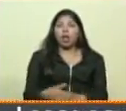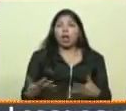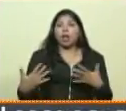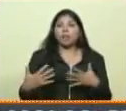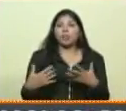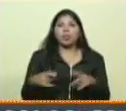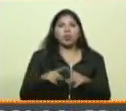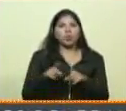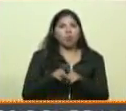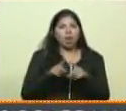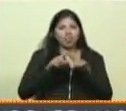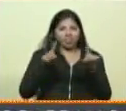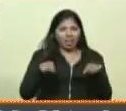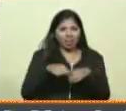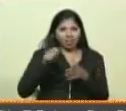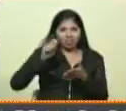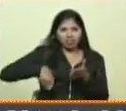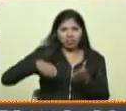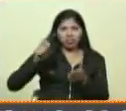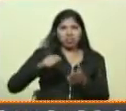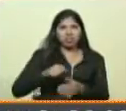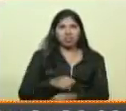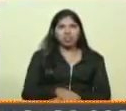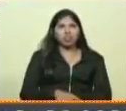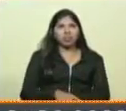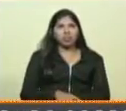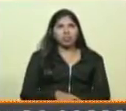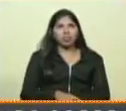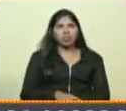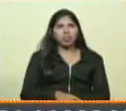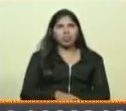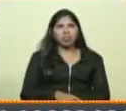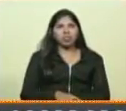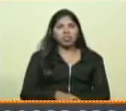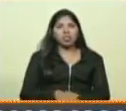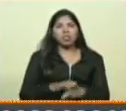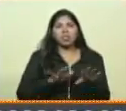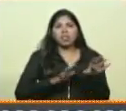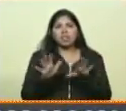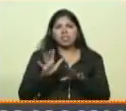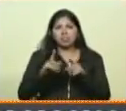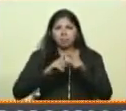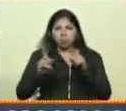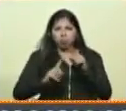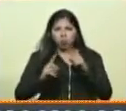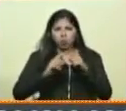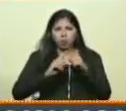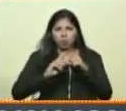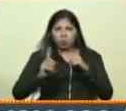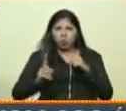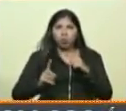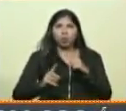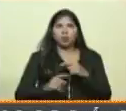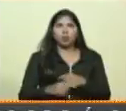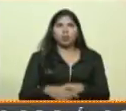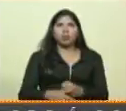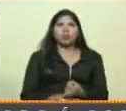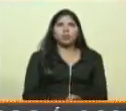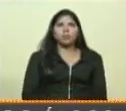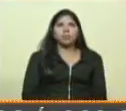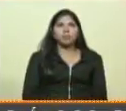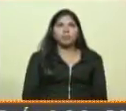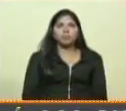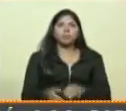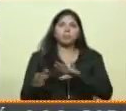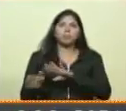tarjeta electrónica que se entregó en PDVSA para que nos generaran 15 megavatios más. Entonces seguimos aquí con la parte de los sabotajes.